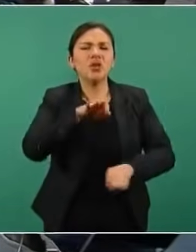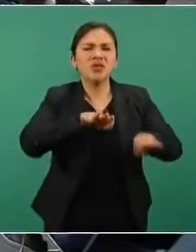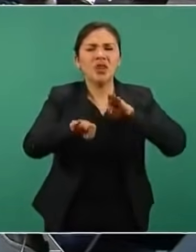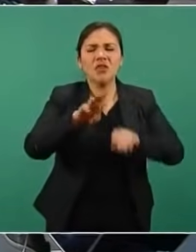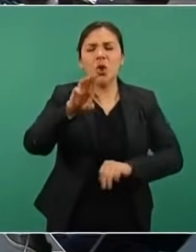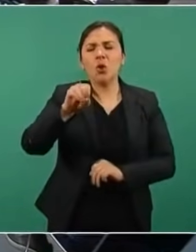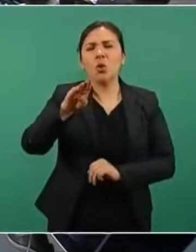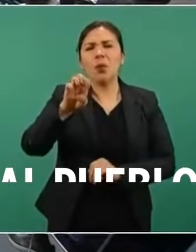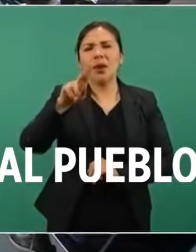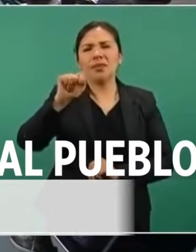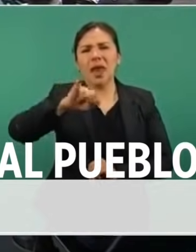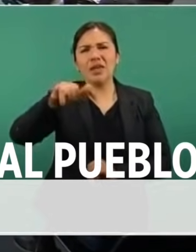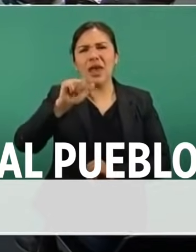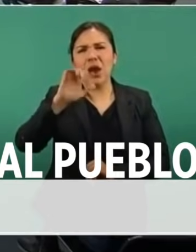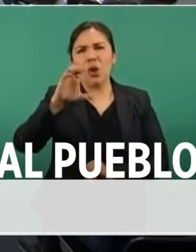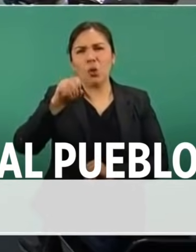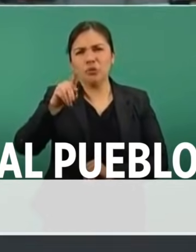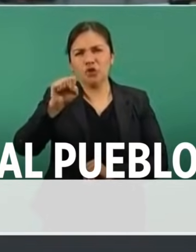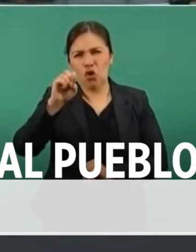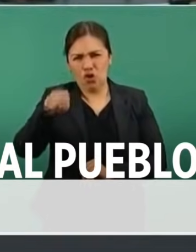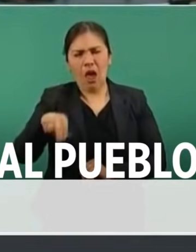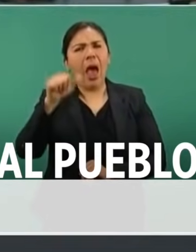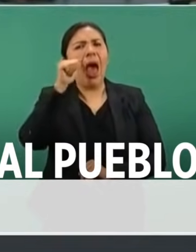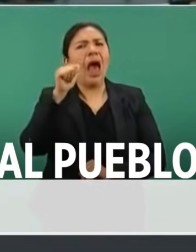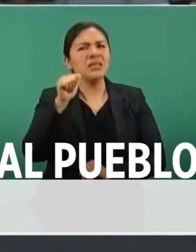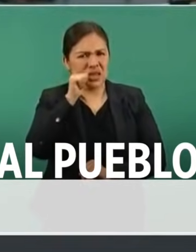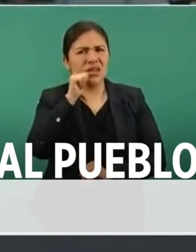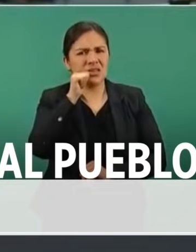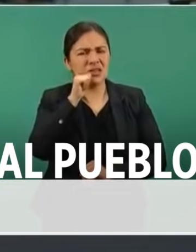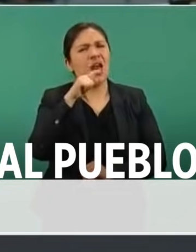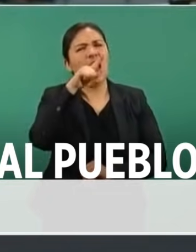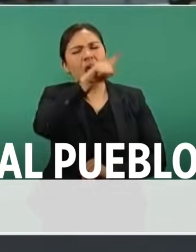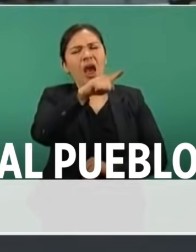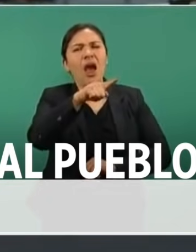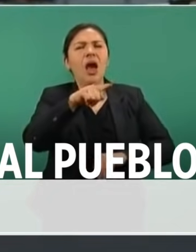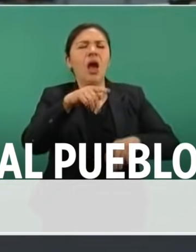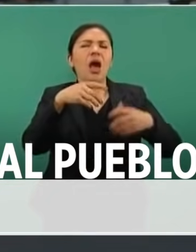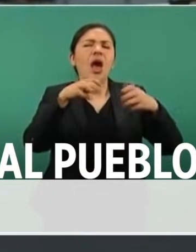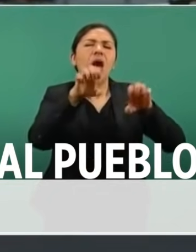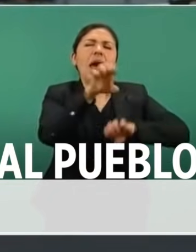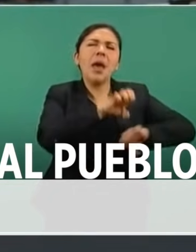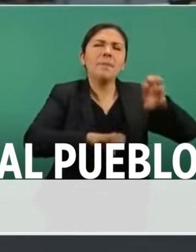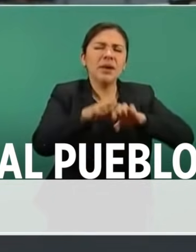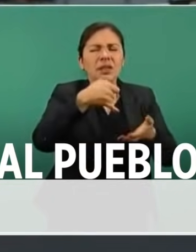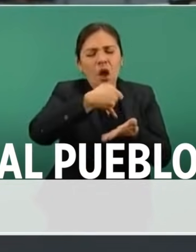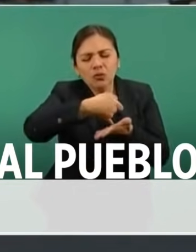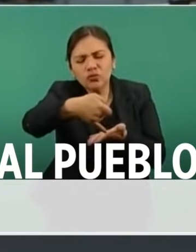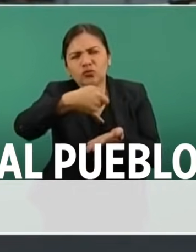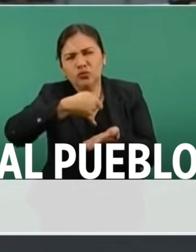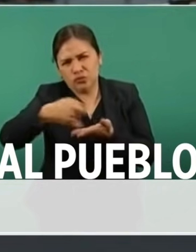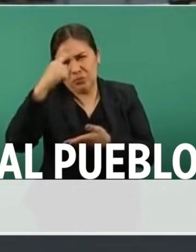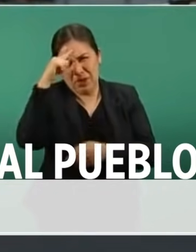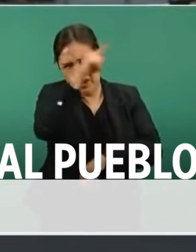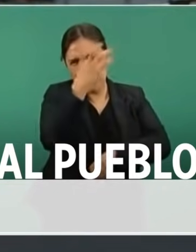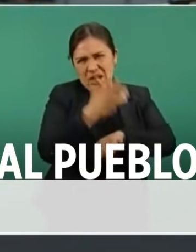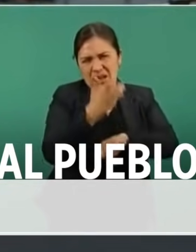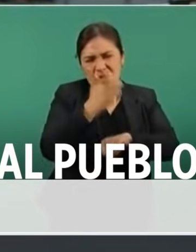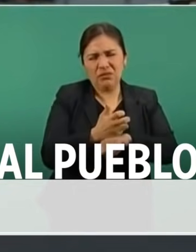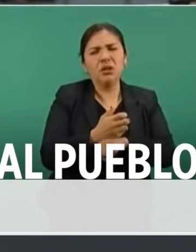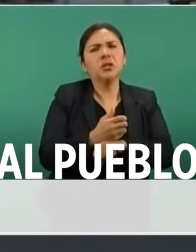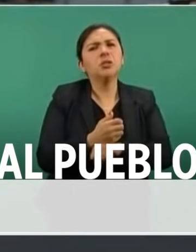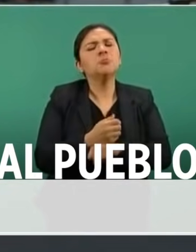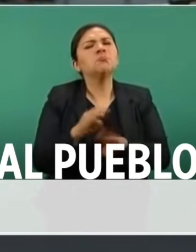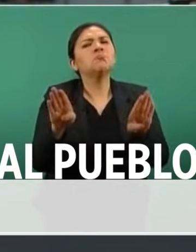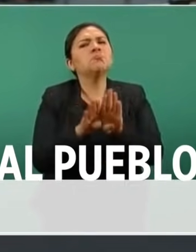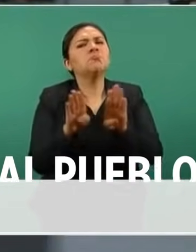El día de ayer, agrupaciones productoras agrícolas de Estados Unidos hicieron un reclamo, una especie de acusación en el